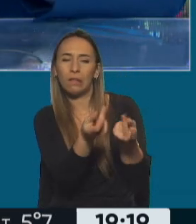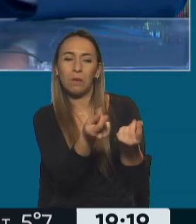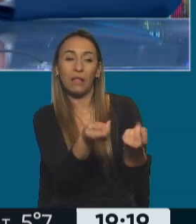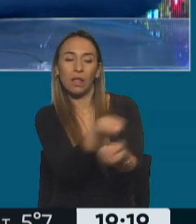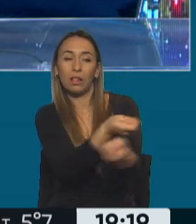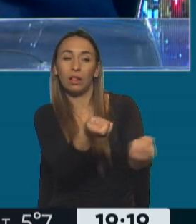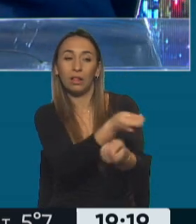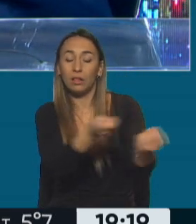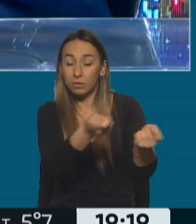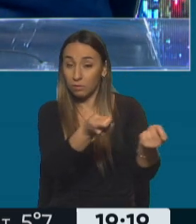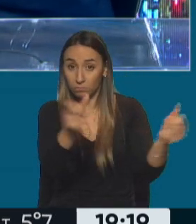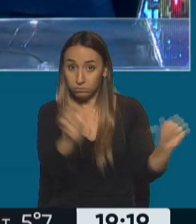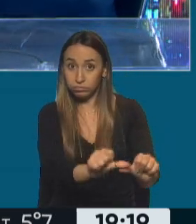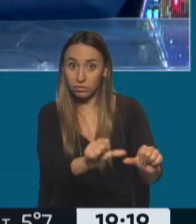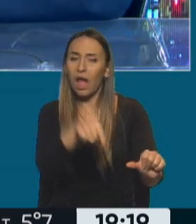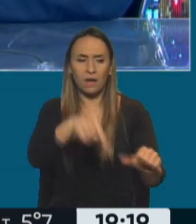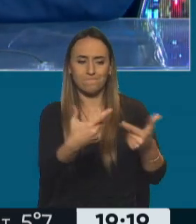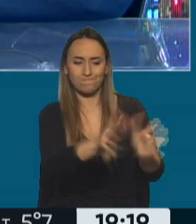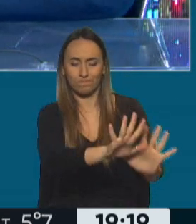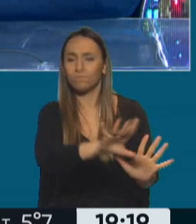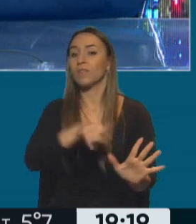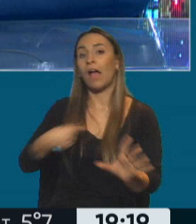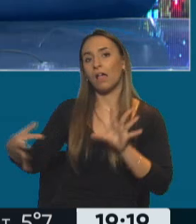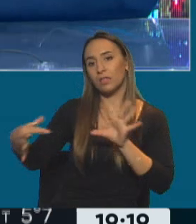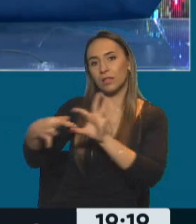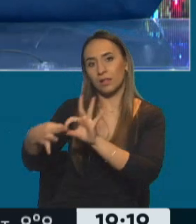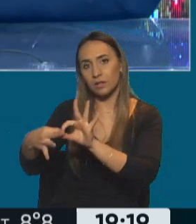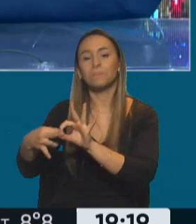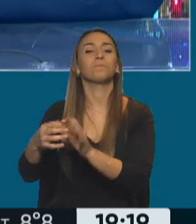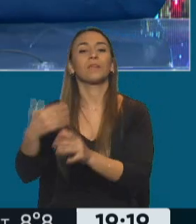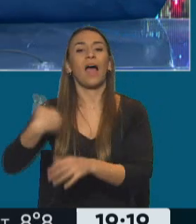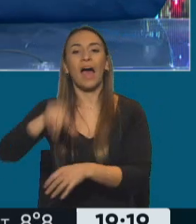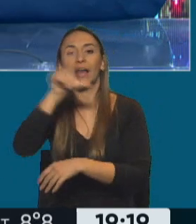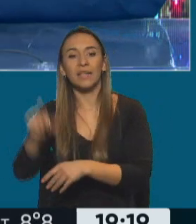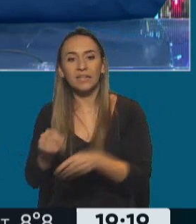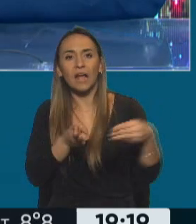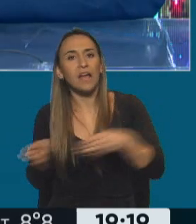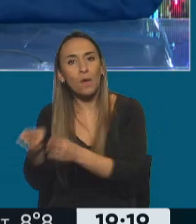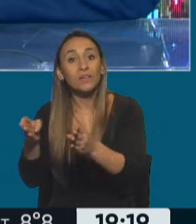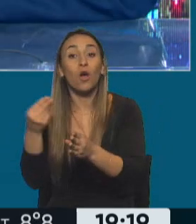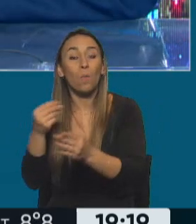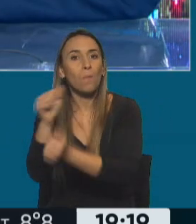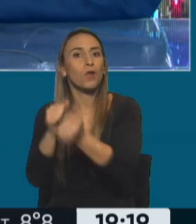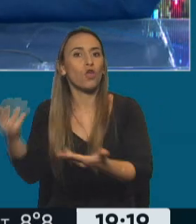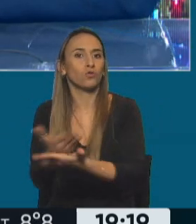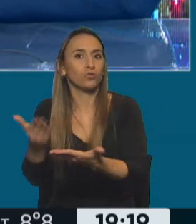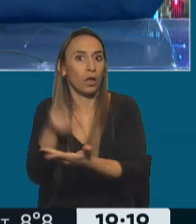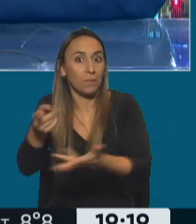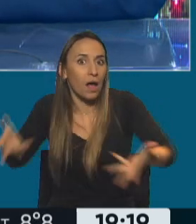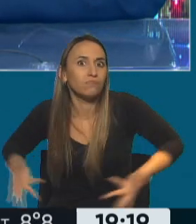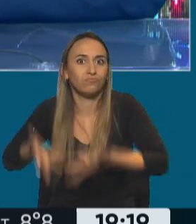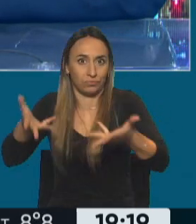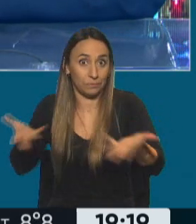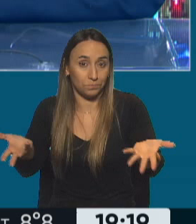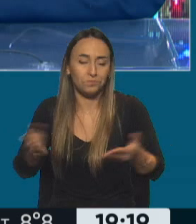resultados, y se hacía la alianza con la Argentina productiva. ¿Cuál fue el resultado concreto?